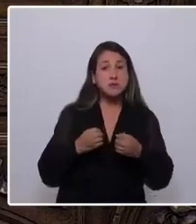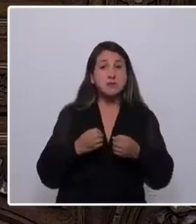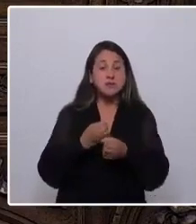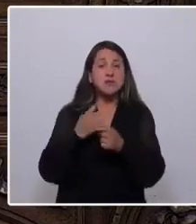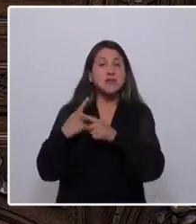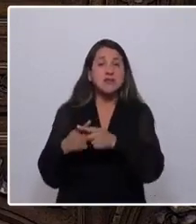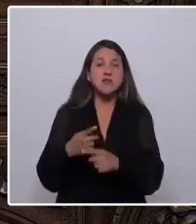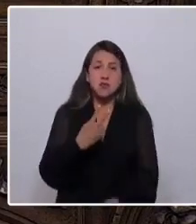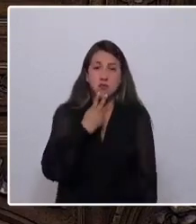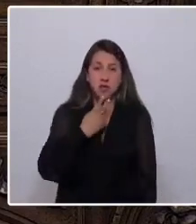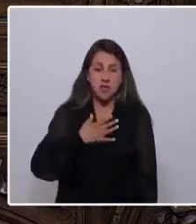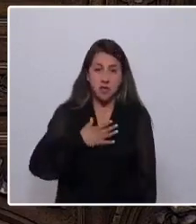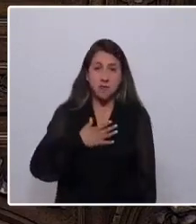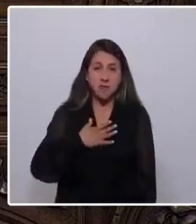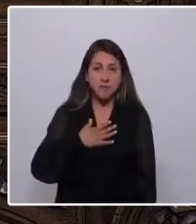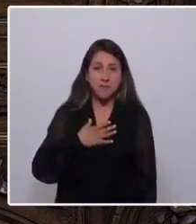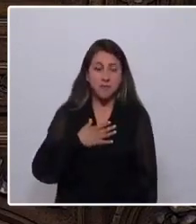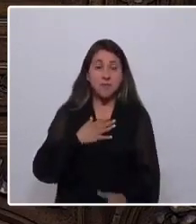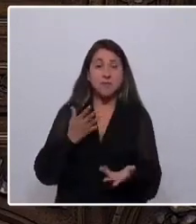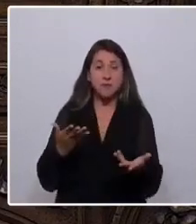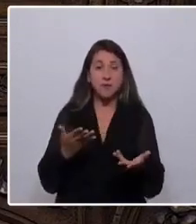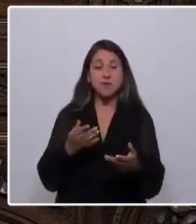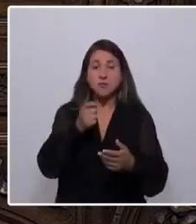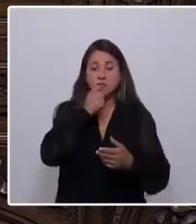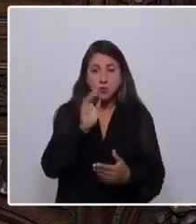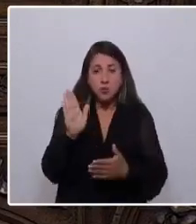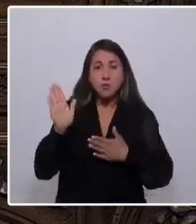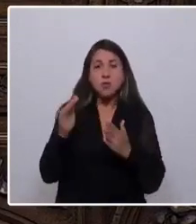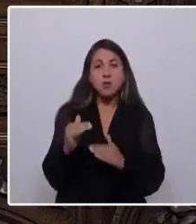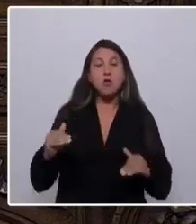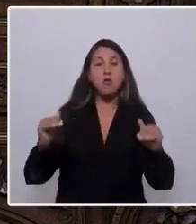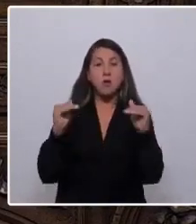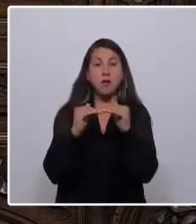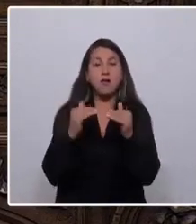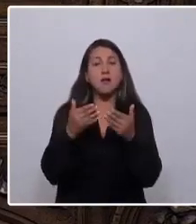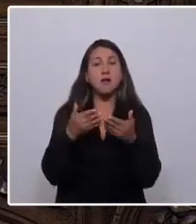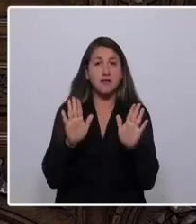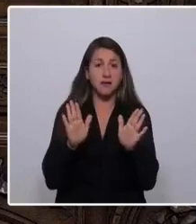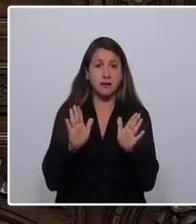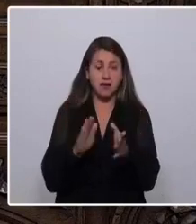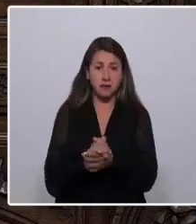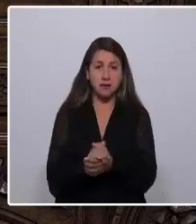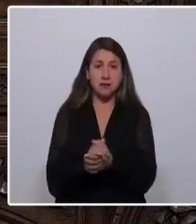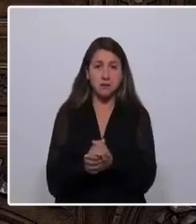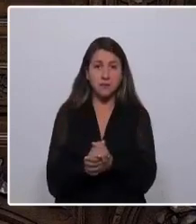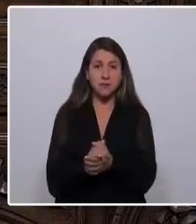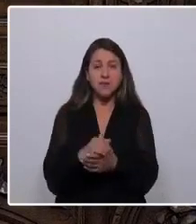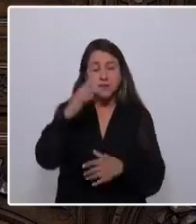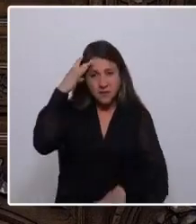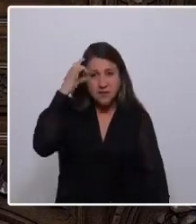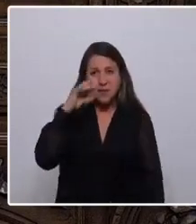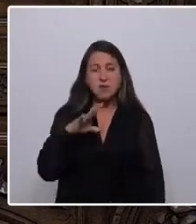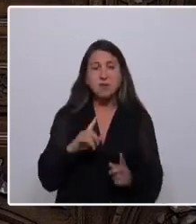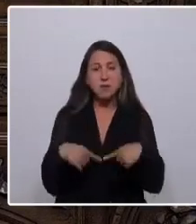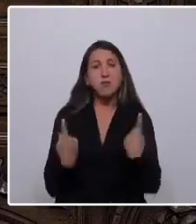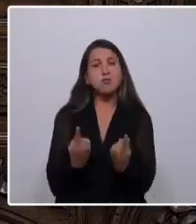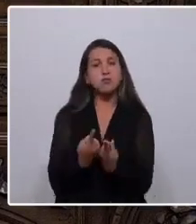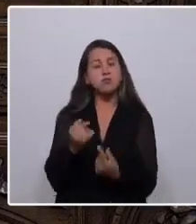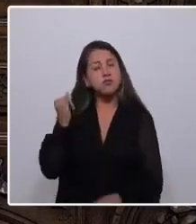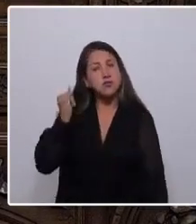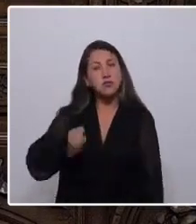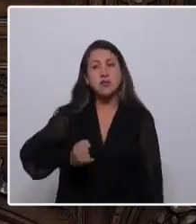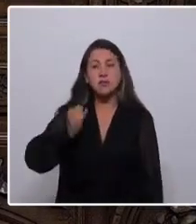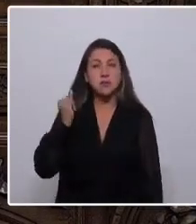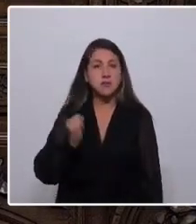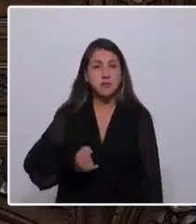integridad. Nos prometieron igualdad y libertad, pero sabemos que para nosotras siempre ha sido